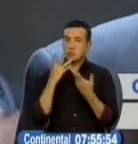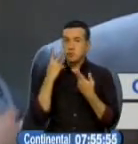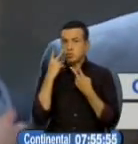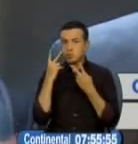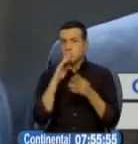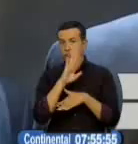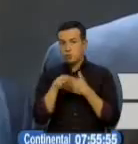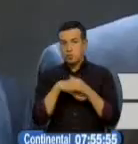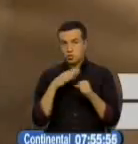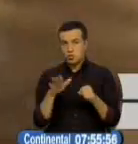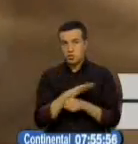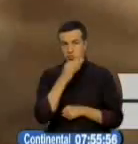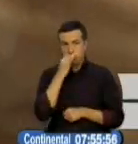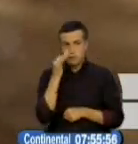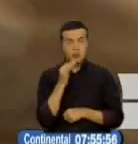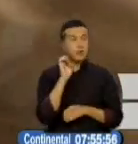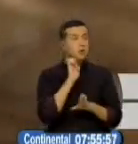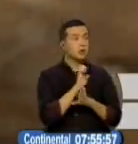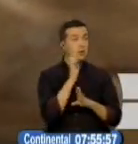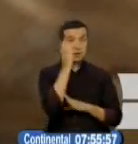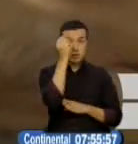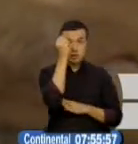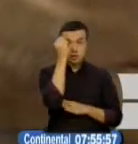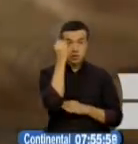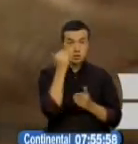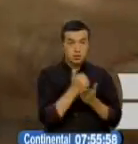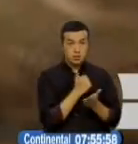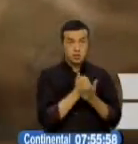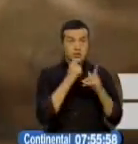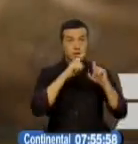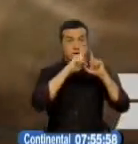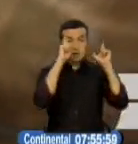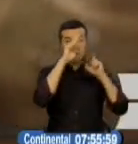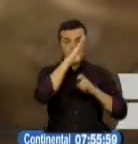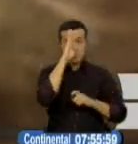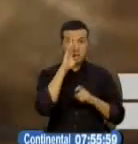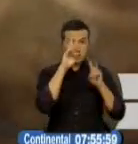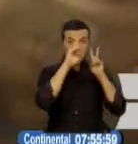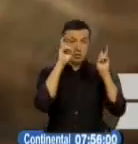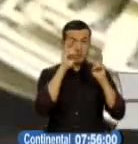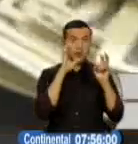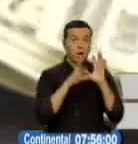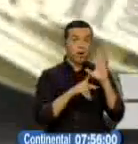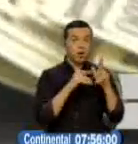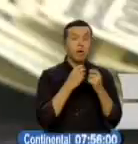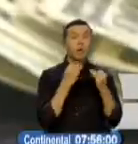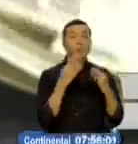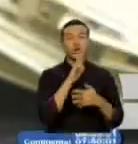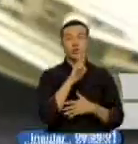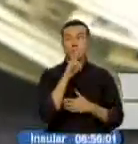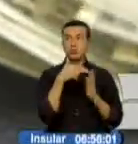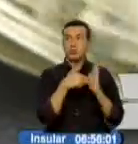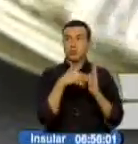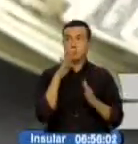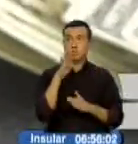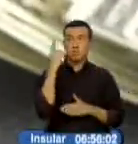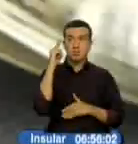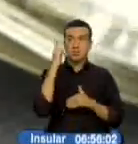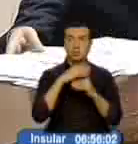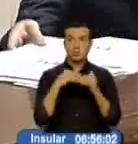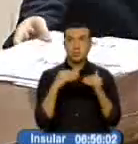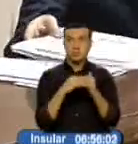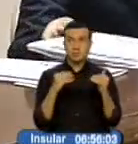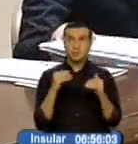conozca absolutamente toda la verdad. Solo en Ecuador el dinero que habría destinado Odebrecht para los supuestos actos de corrupción ascendería a 33.5 millones de